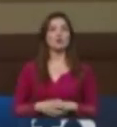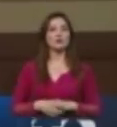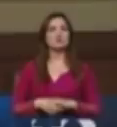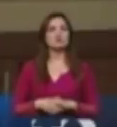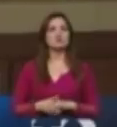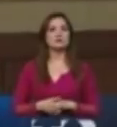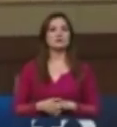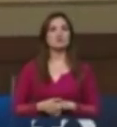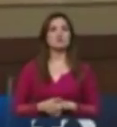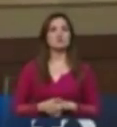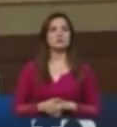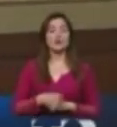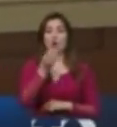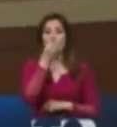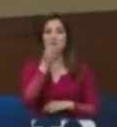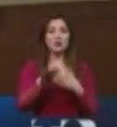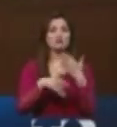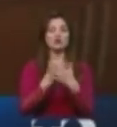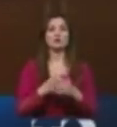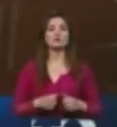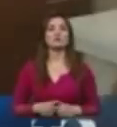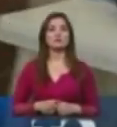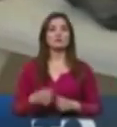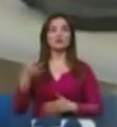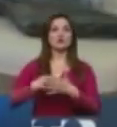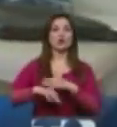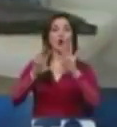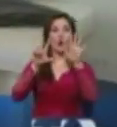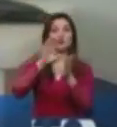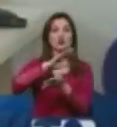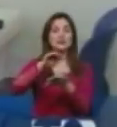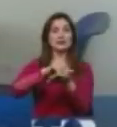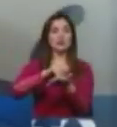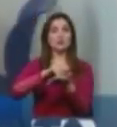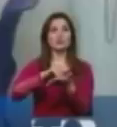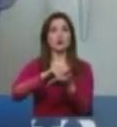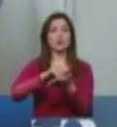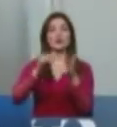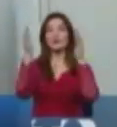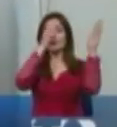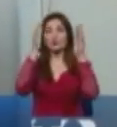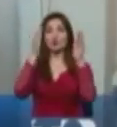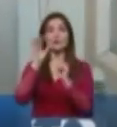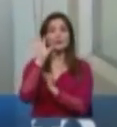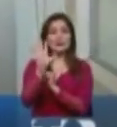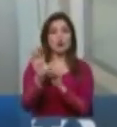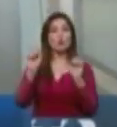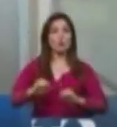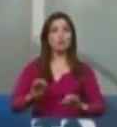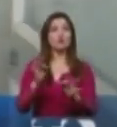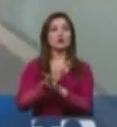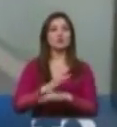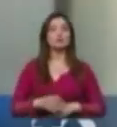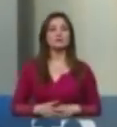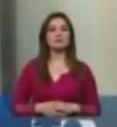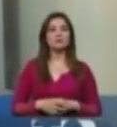también del tema de la alimentación. Son 8 centros de tránsito temporal, sin embargo, en este momento son 5 que están habilitados. Así